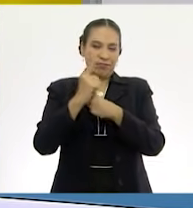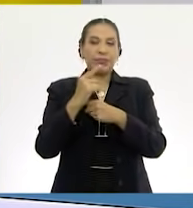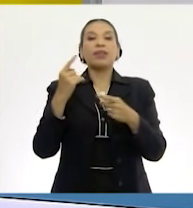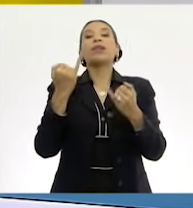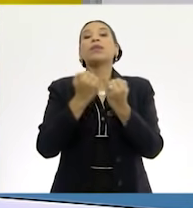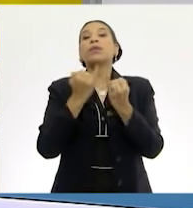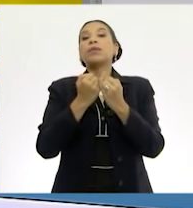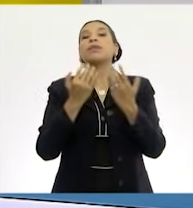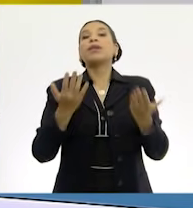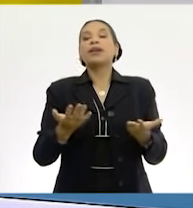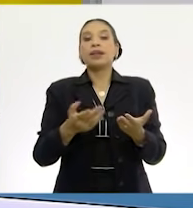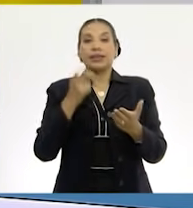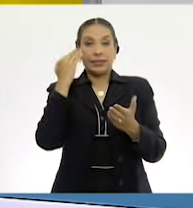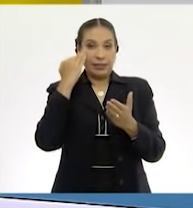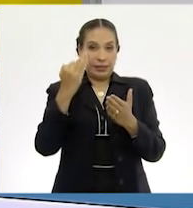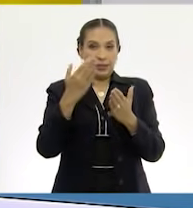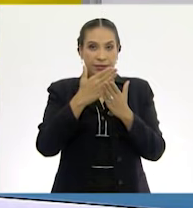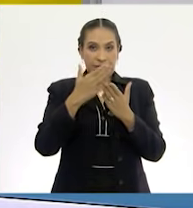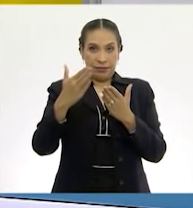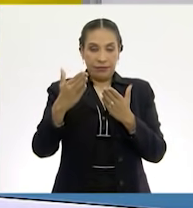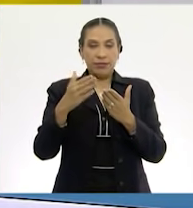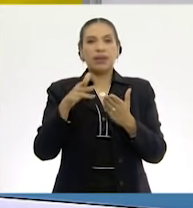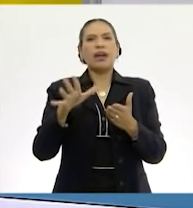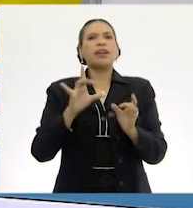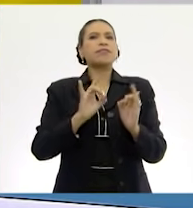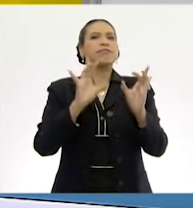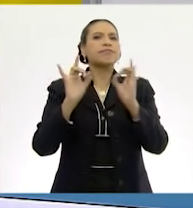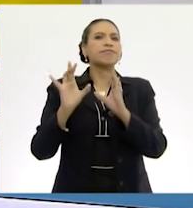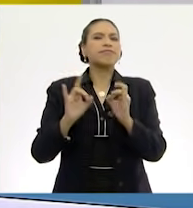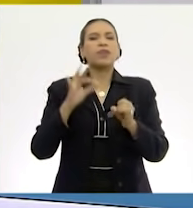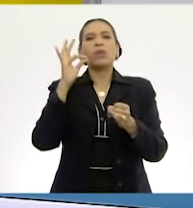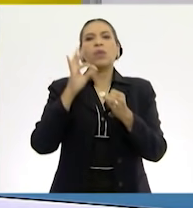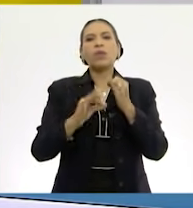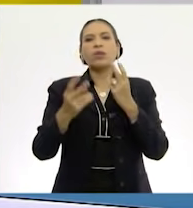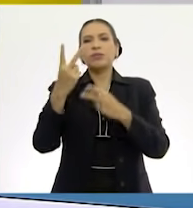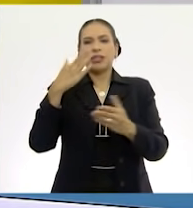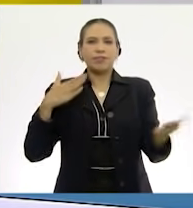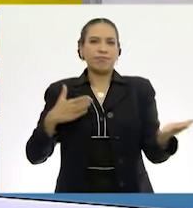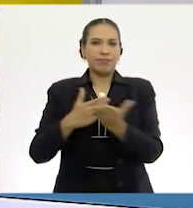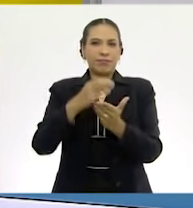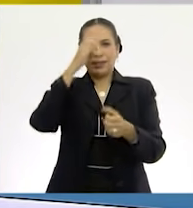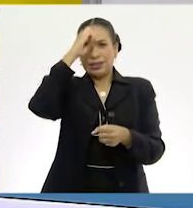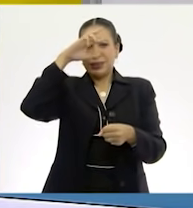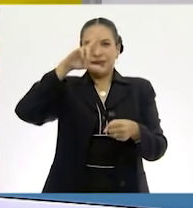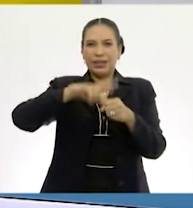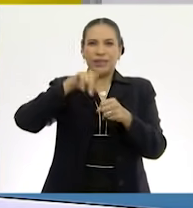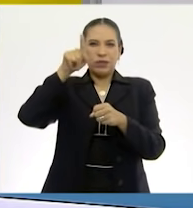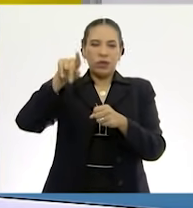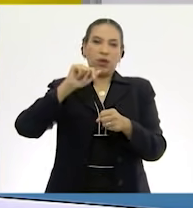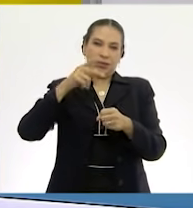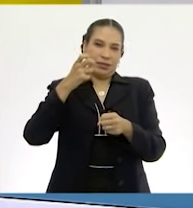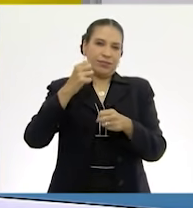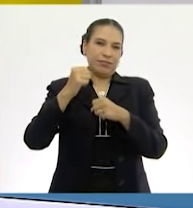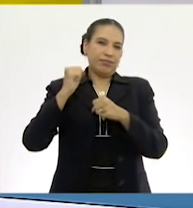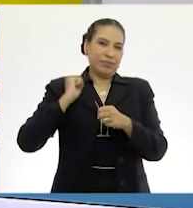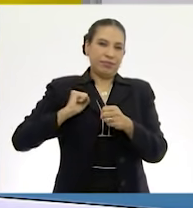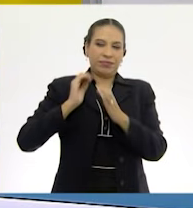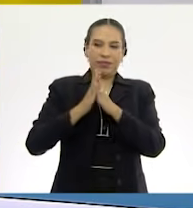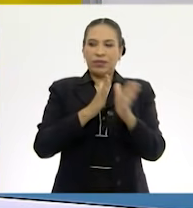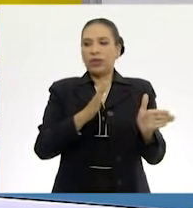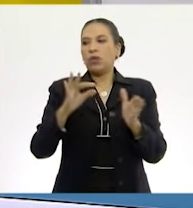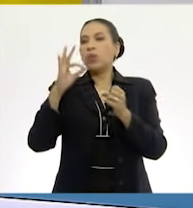También vamos a ver que durante este periodo sucedió la última intervención extranjera del siglo. Y por